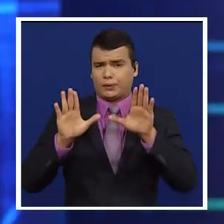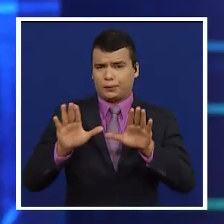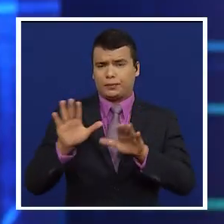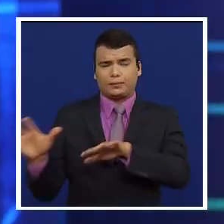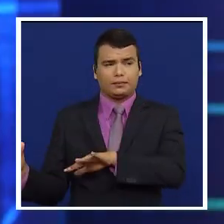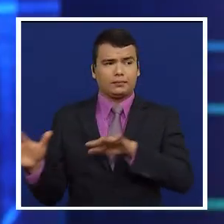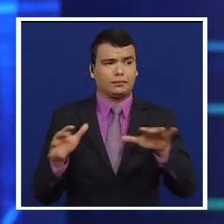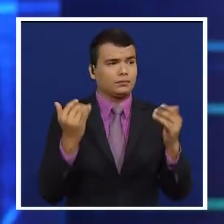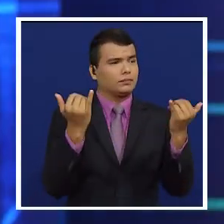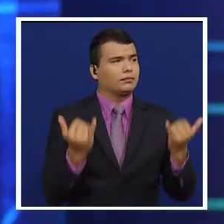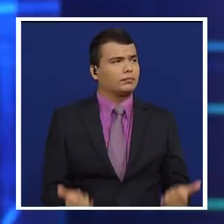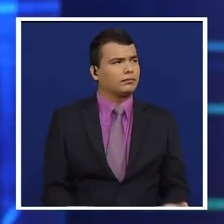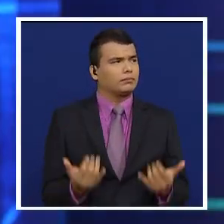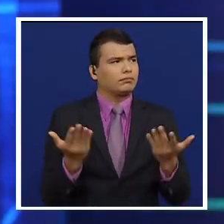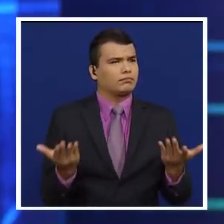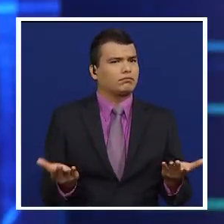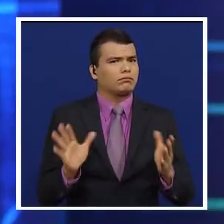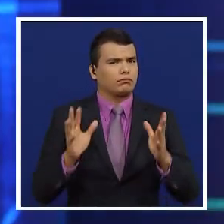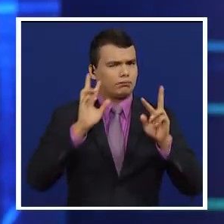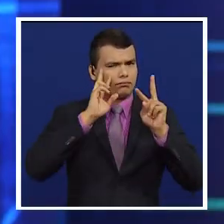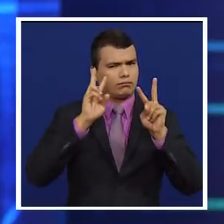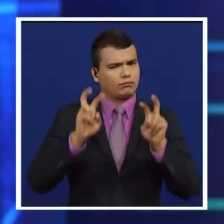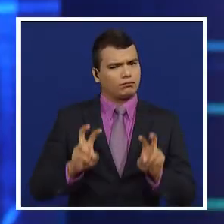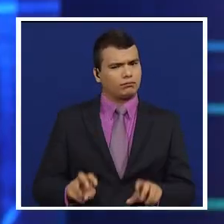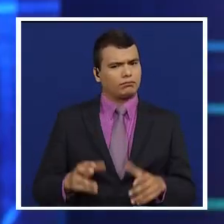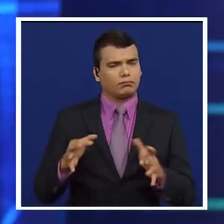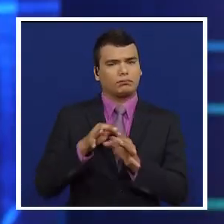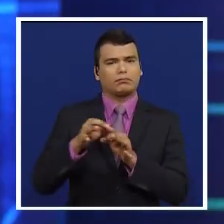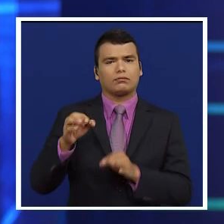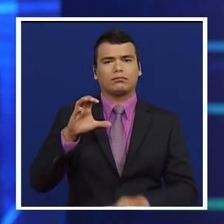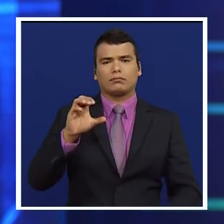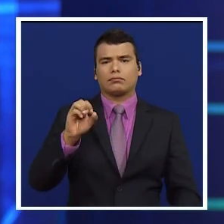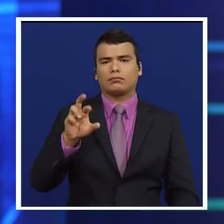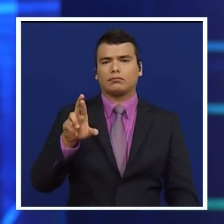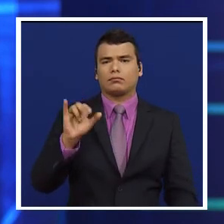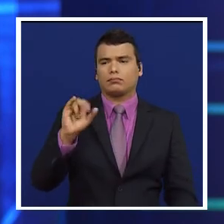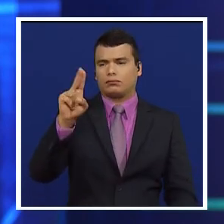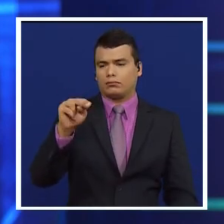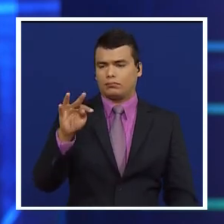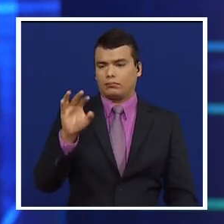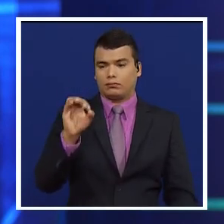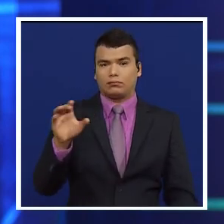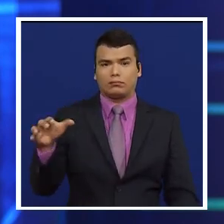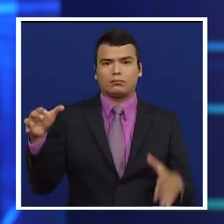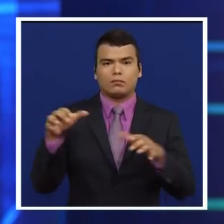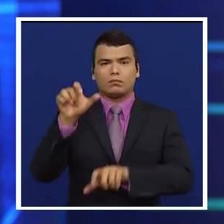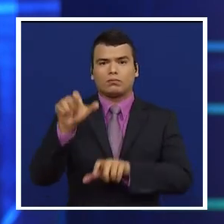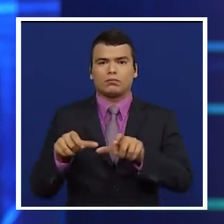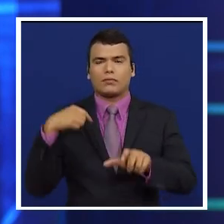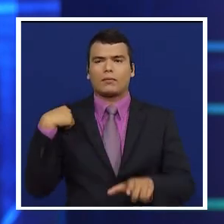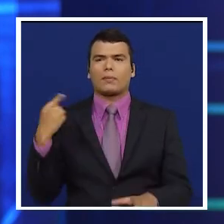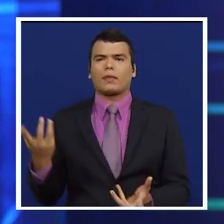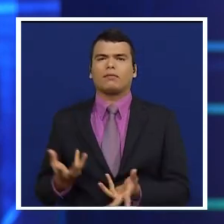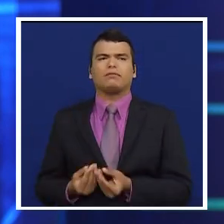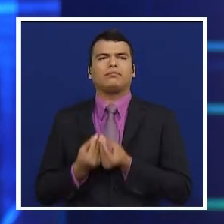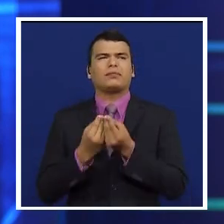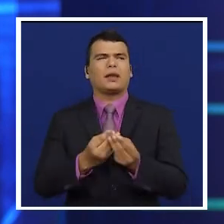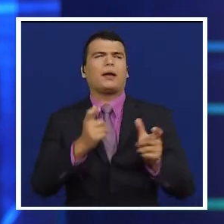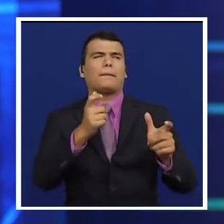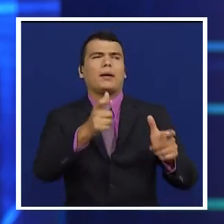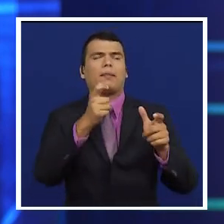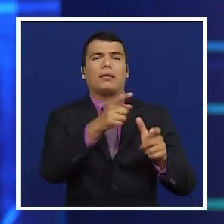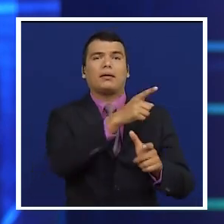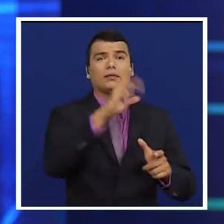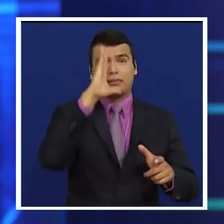Y a esta hora avanzan las investigaciones en Corinto, Cauca, tras la incursión de desconocidos que dispararon en contra del cuartel de la